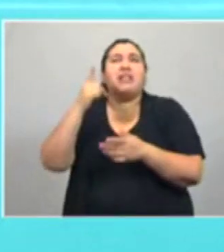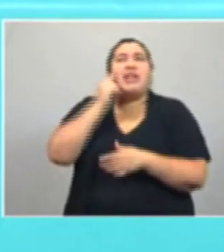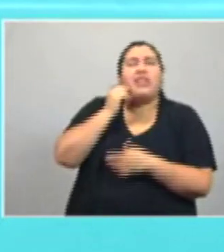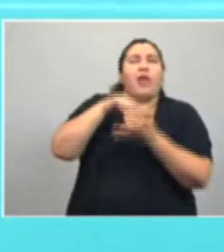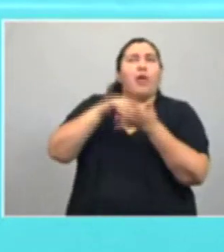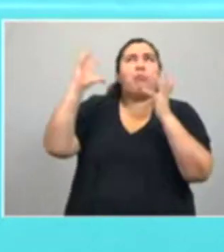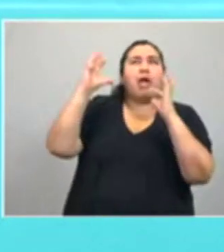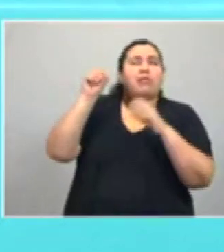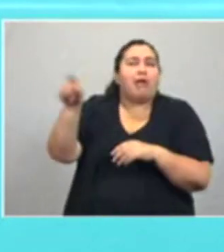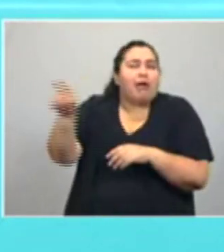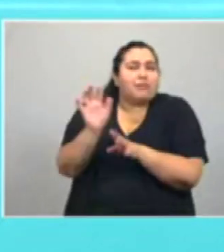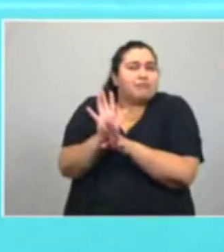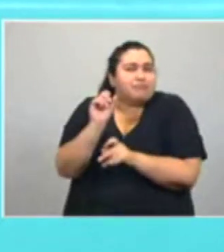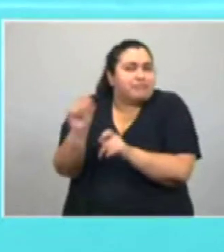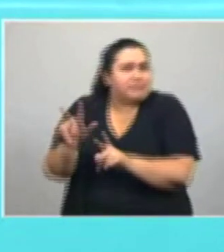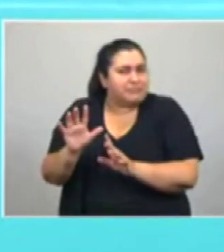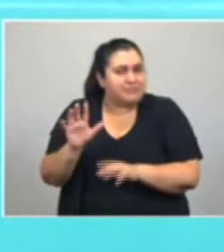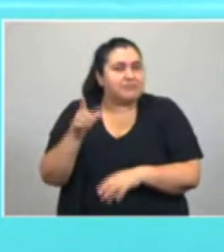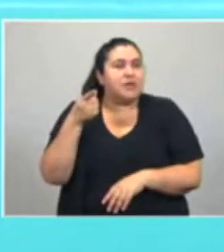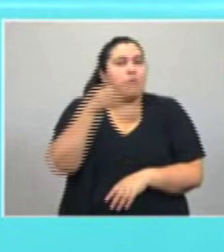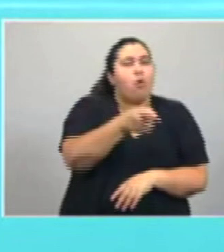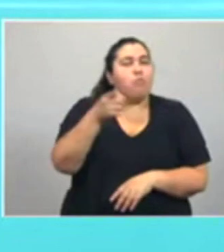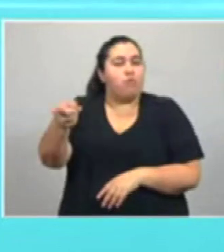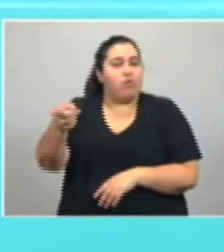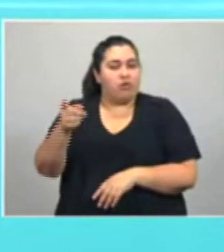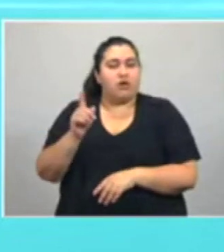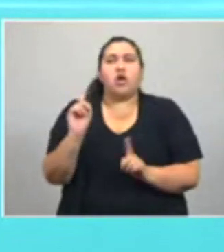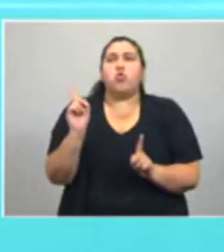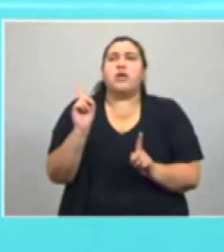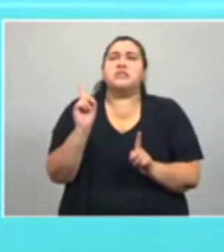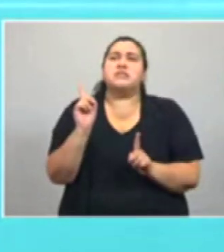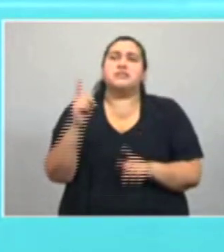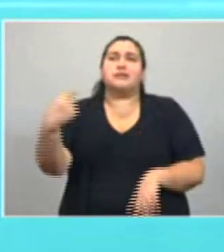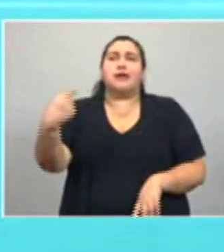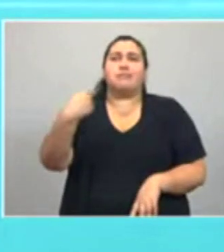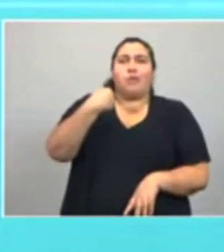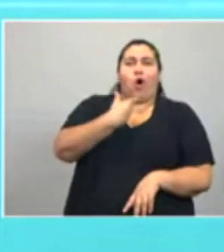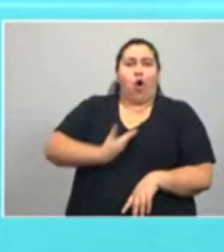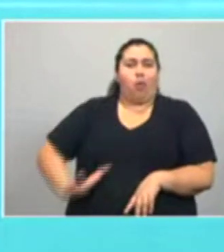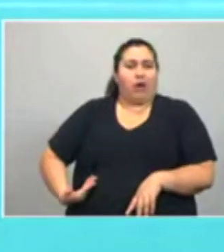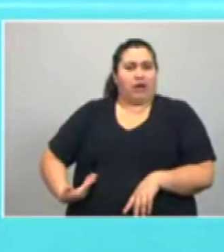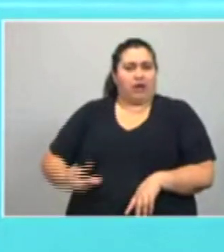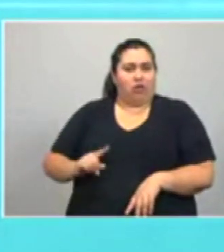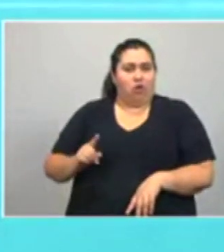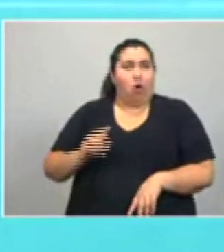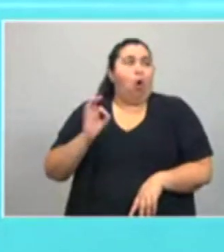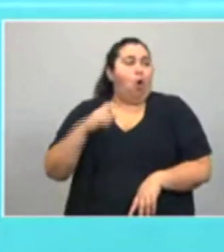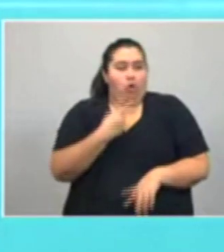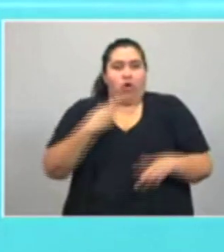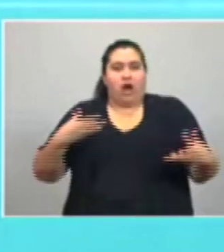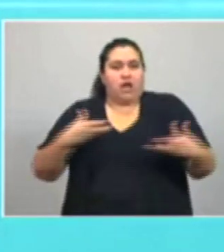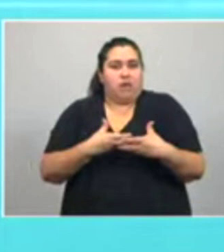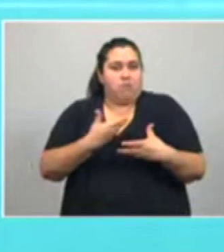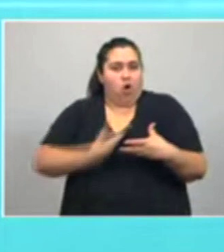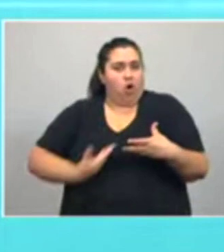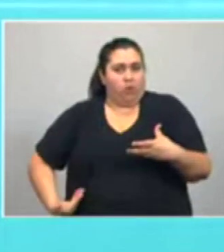encima de la inflación respecto de los 300.000 propietarios para unos 2.000 cuyos inmuebles en el mercado